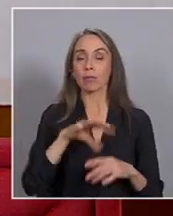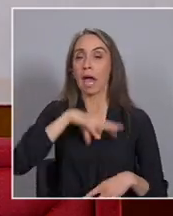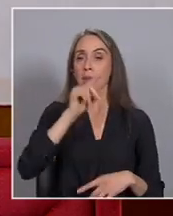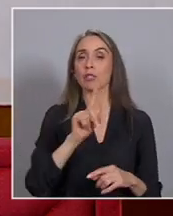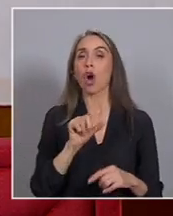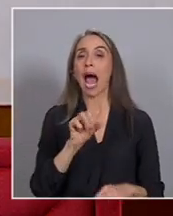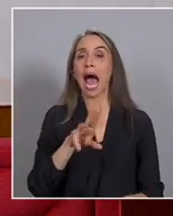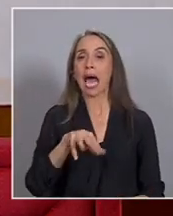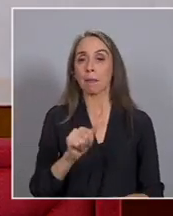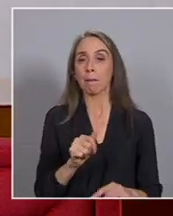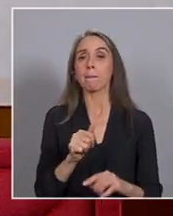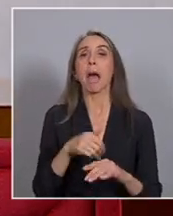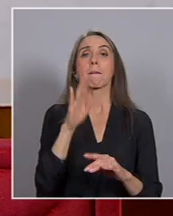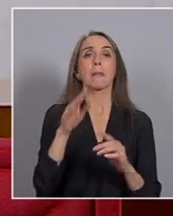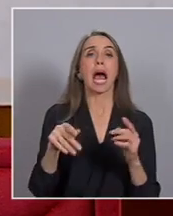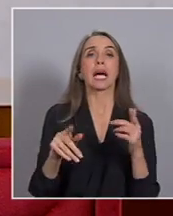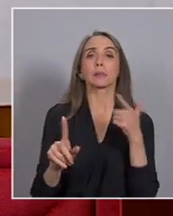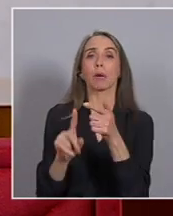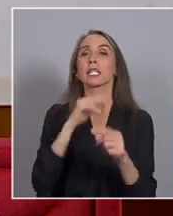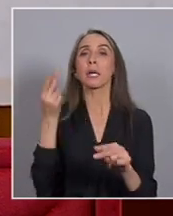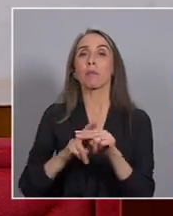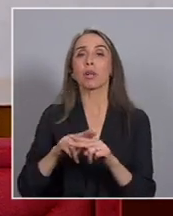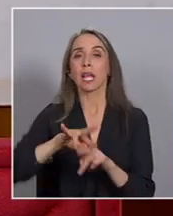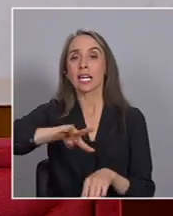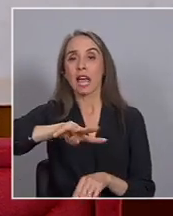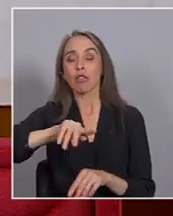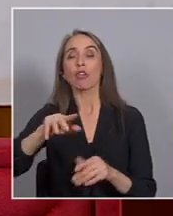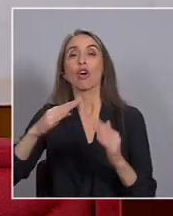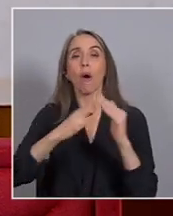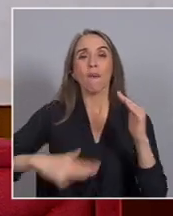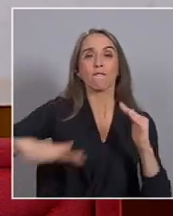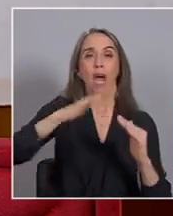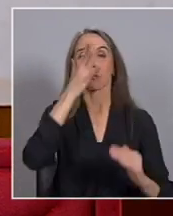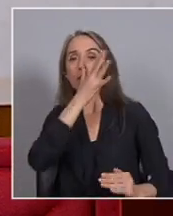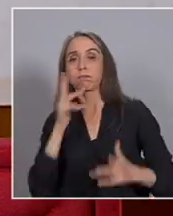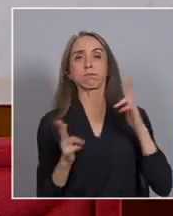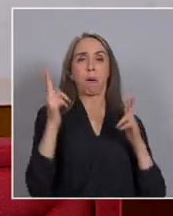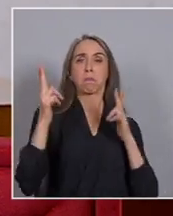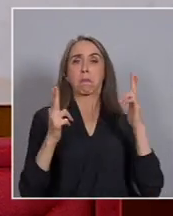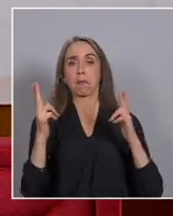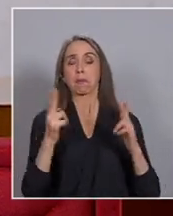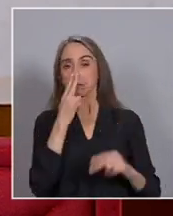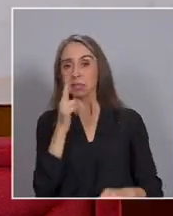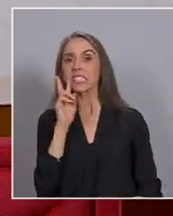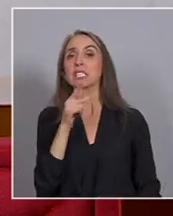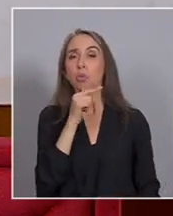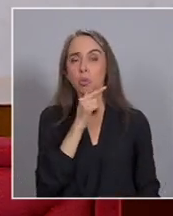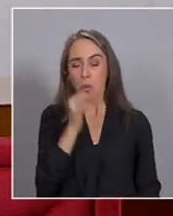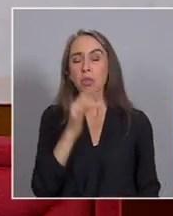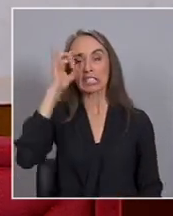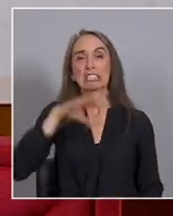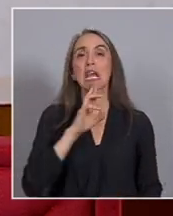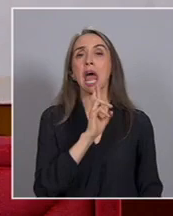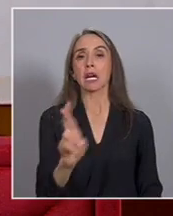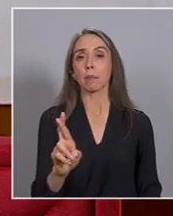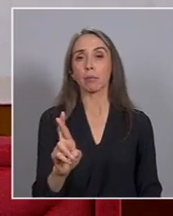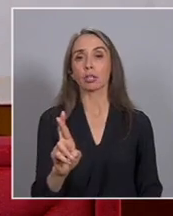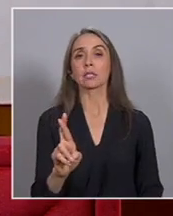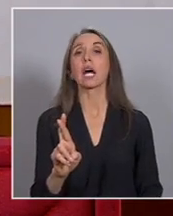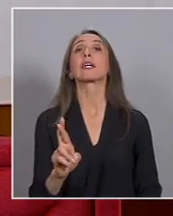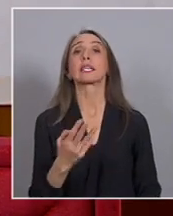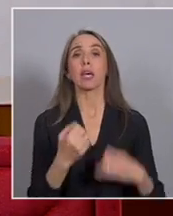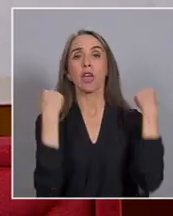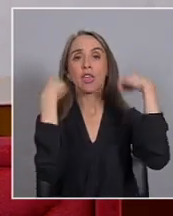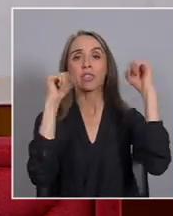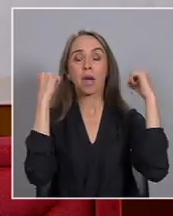delincuencia, que hoy se enseñorea en las comunas y barrios de nuestras ciudades, no me cabe ninguna duda cuál es la respuesta. El deporte